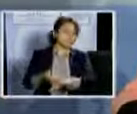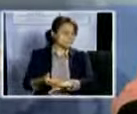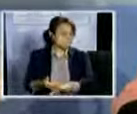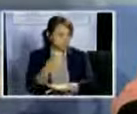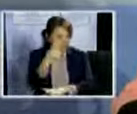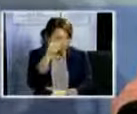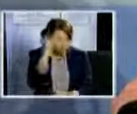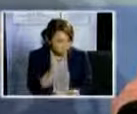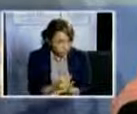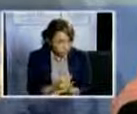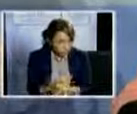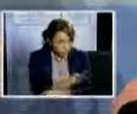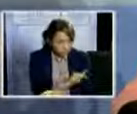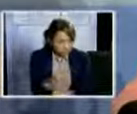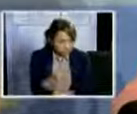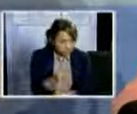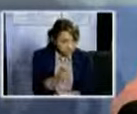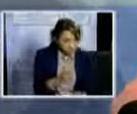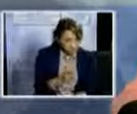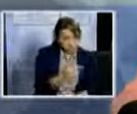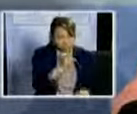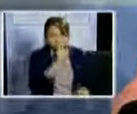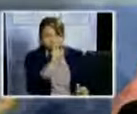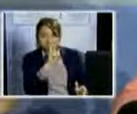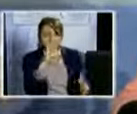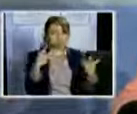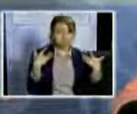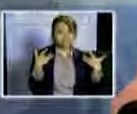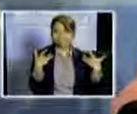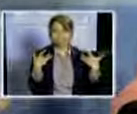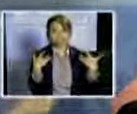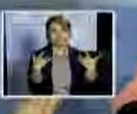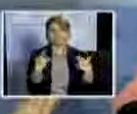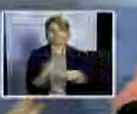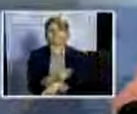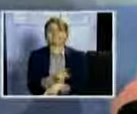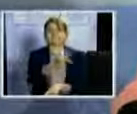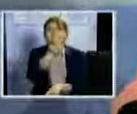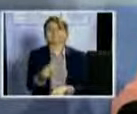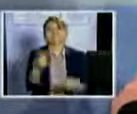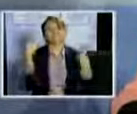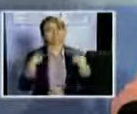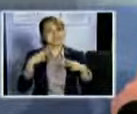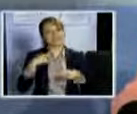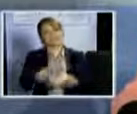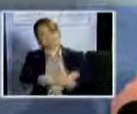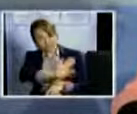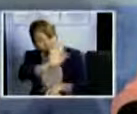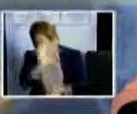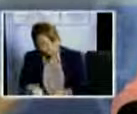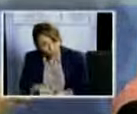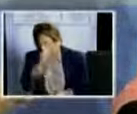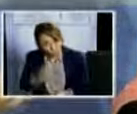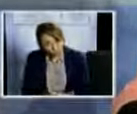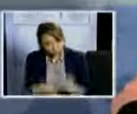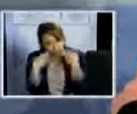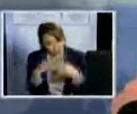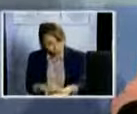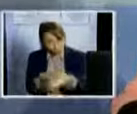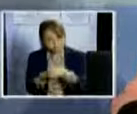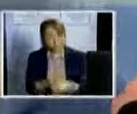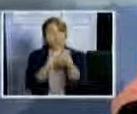son personas, es sufrimiento, es dolor, son millones de refugiados, millones de desplazados, crisis